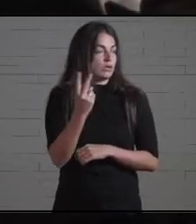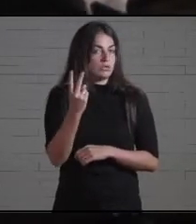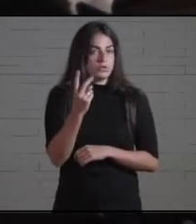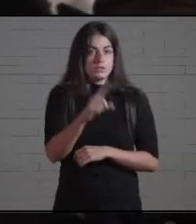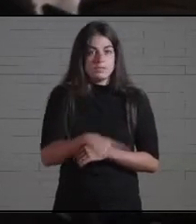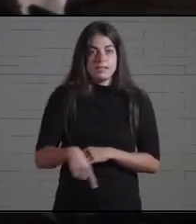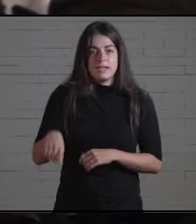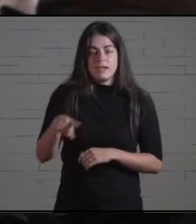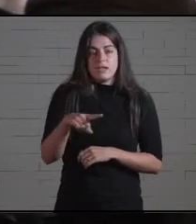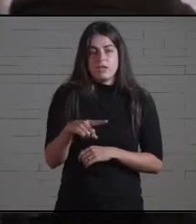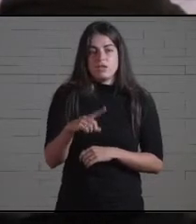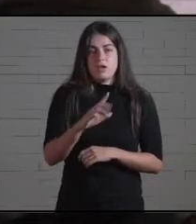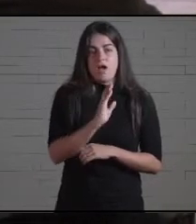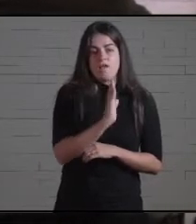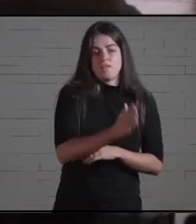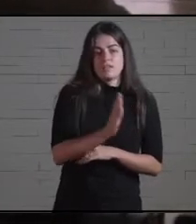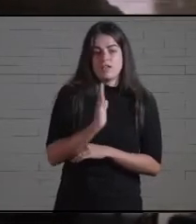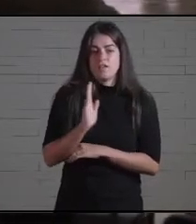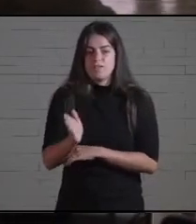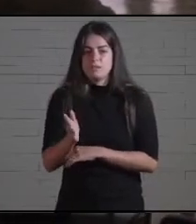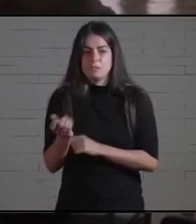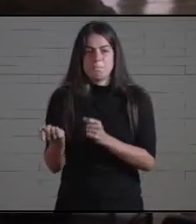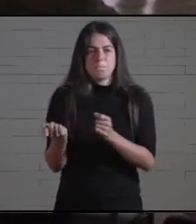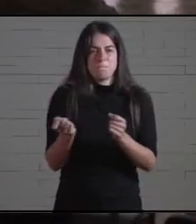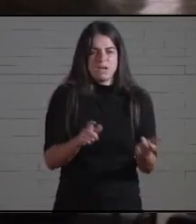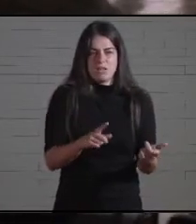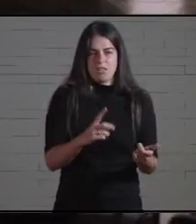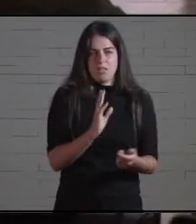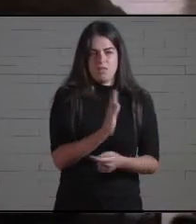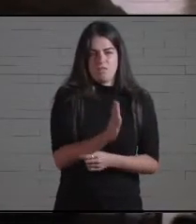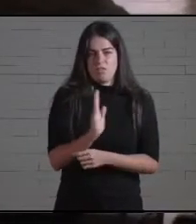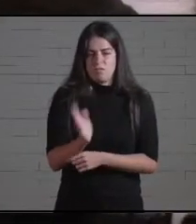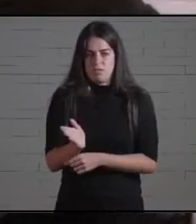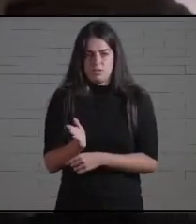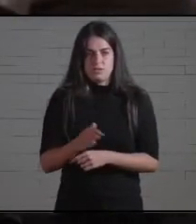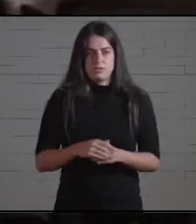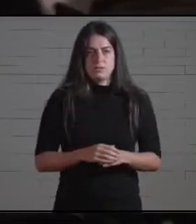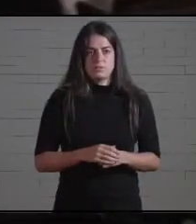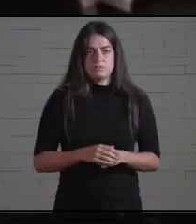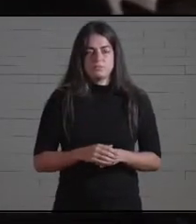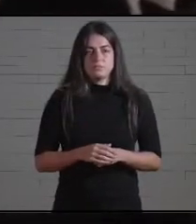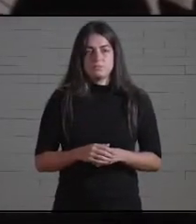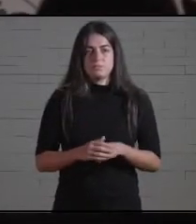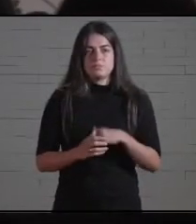sido afectados de forma similar, ¿vale?